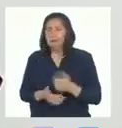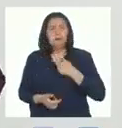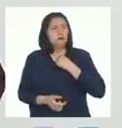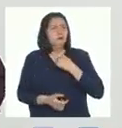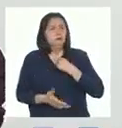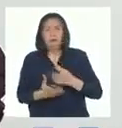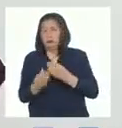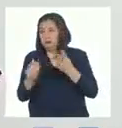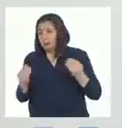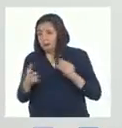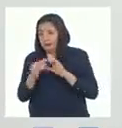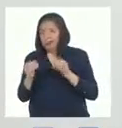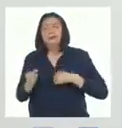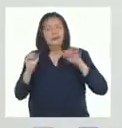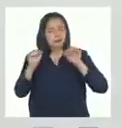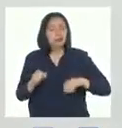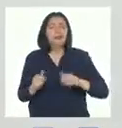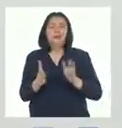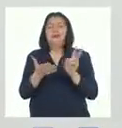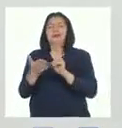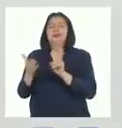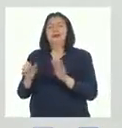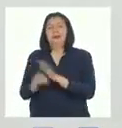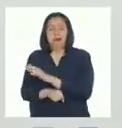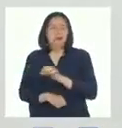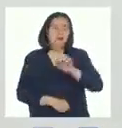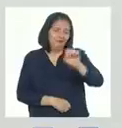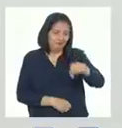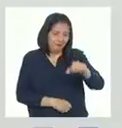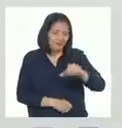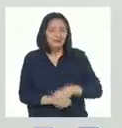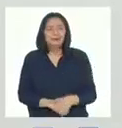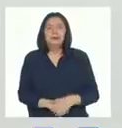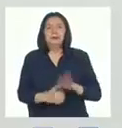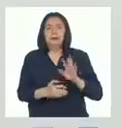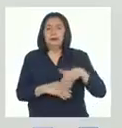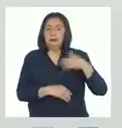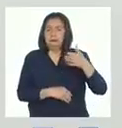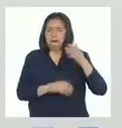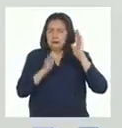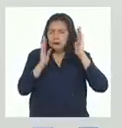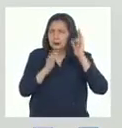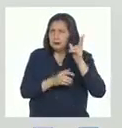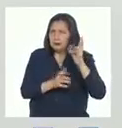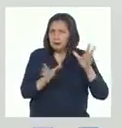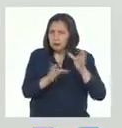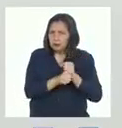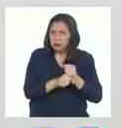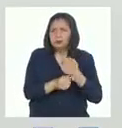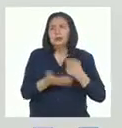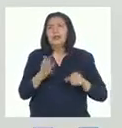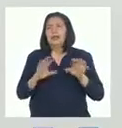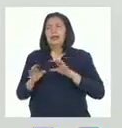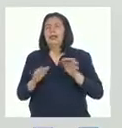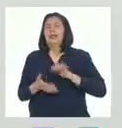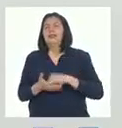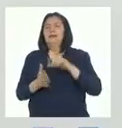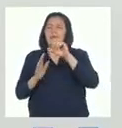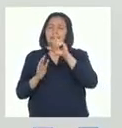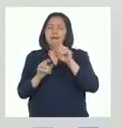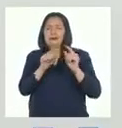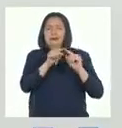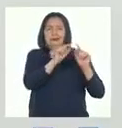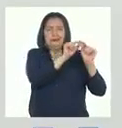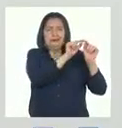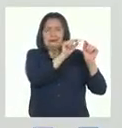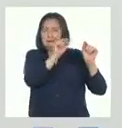si nos gusta tanto el cuento, pues lo leeremos completo. Así es, Patricia. Luego de escuchar el resumen, elaboraremos una línea